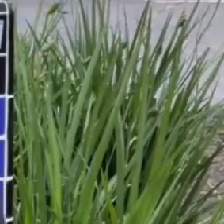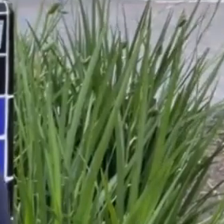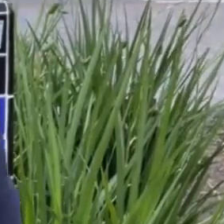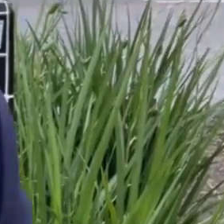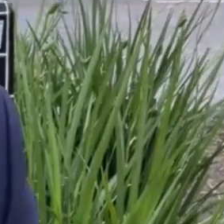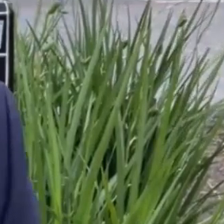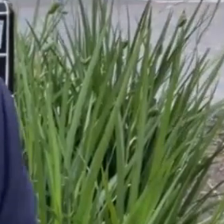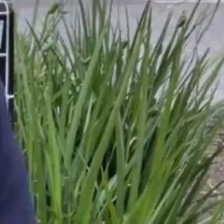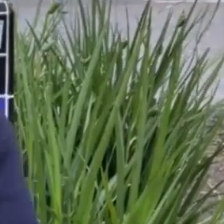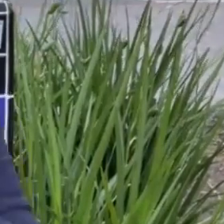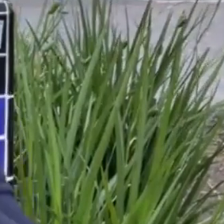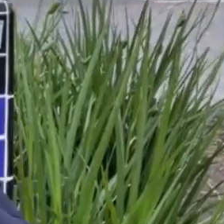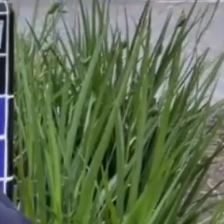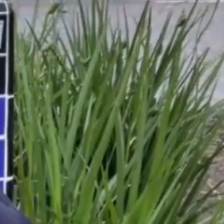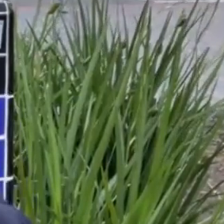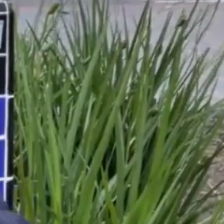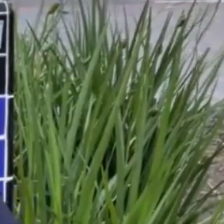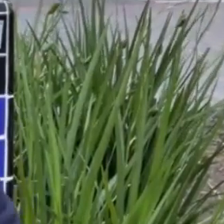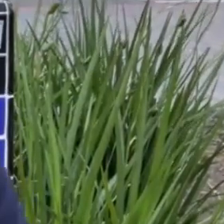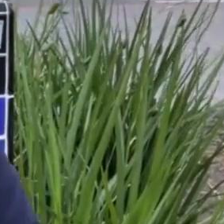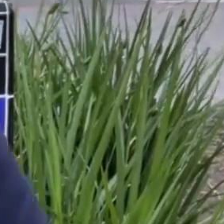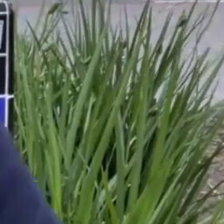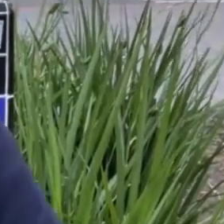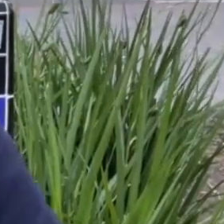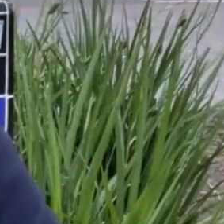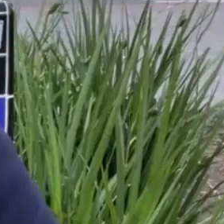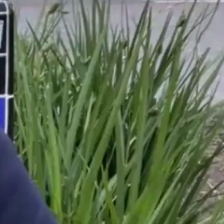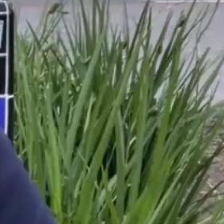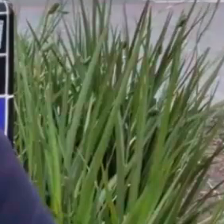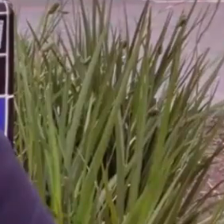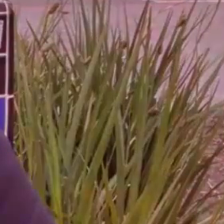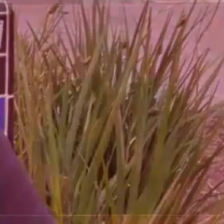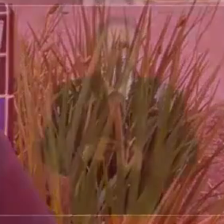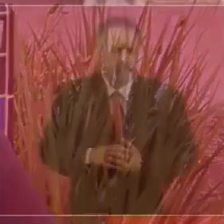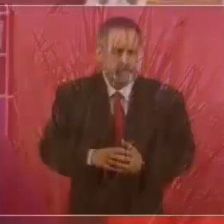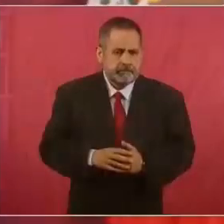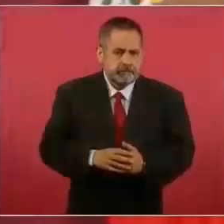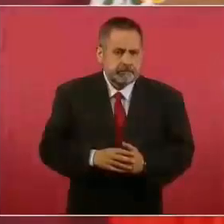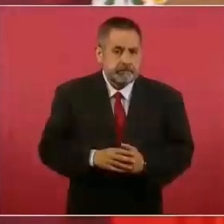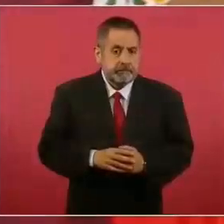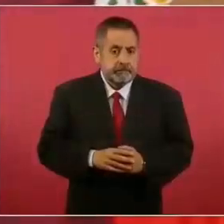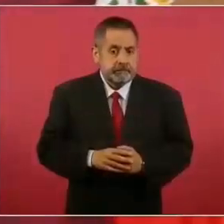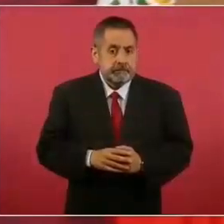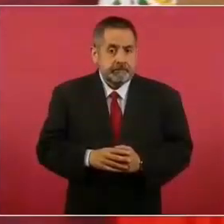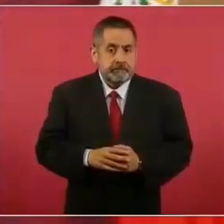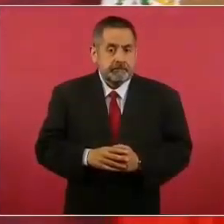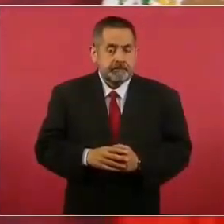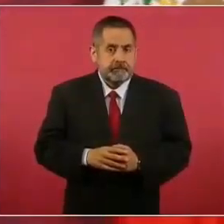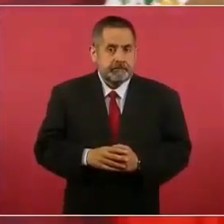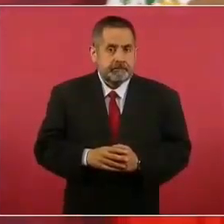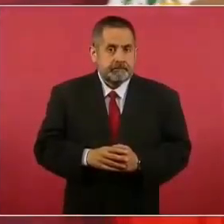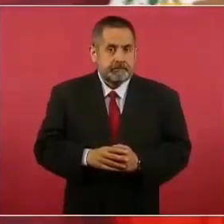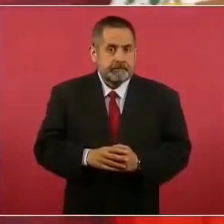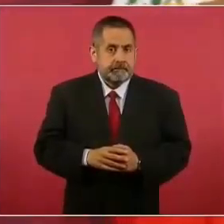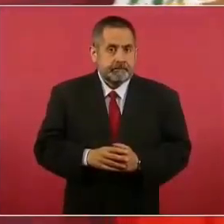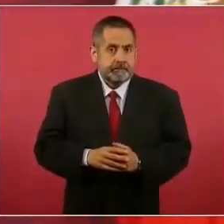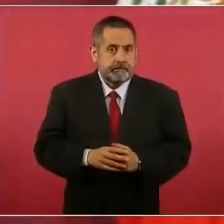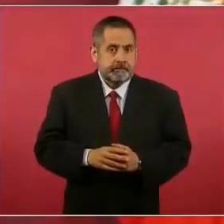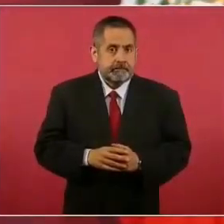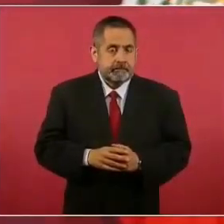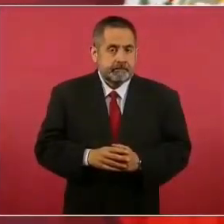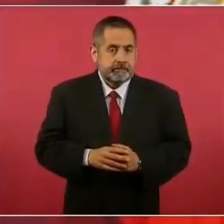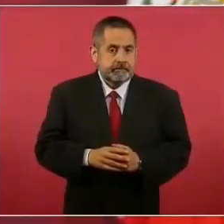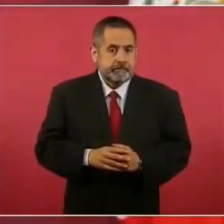De hecho, el presidente Andrés Manuel López Obrador, hay una declaración hoy cuando habla de que sigan con